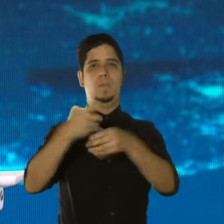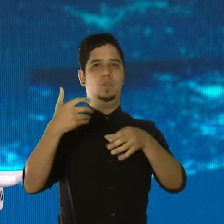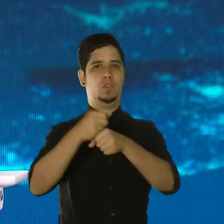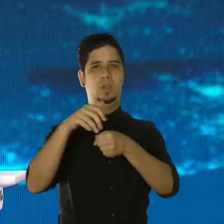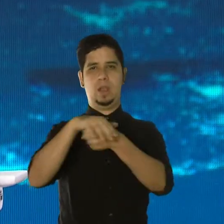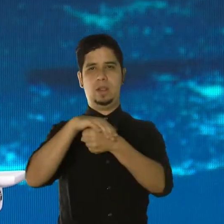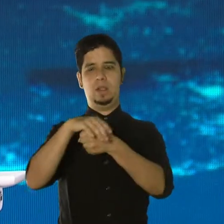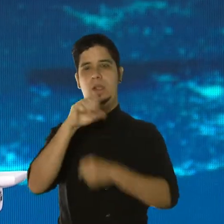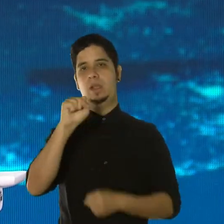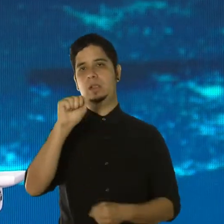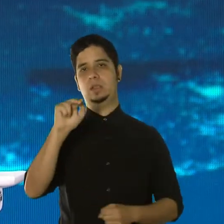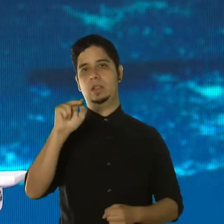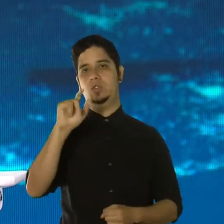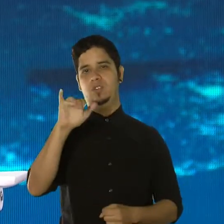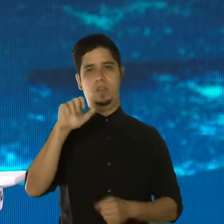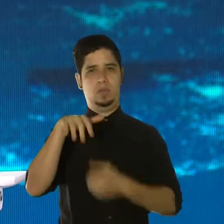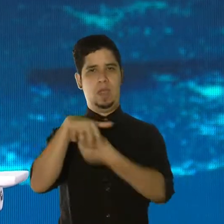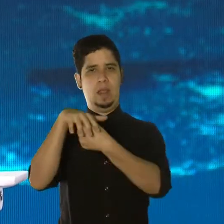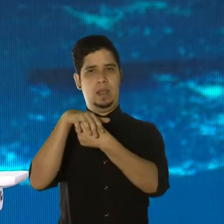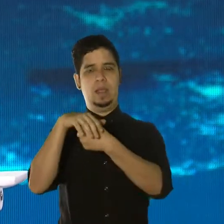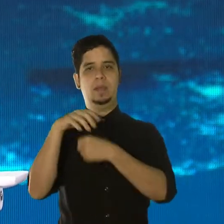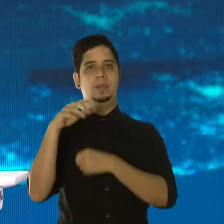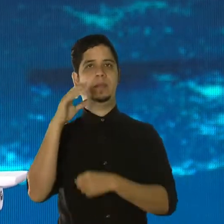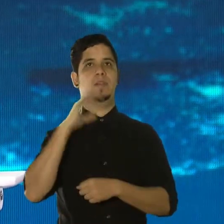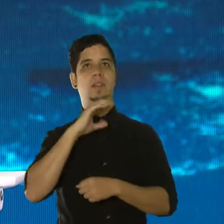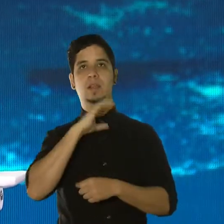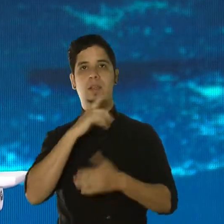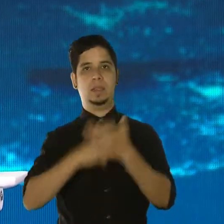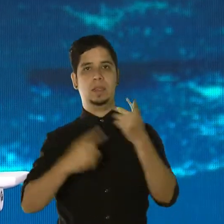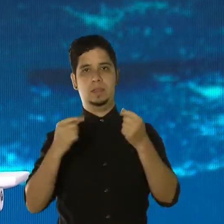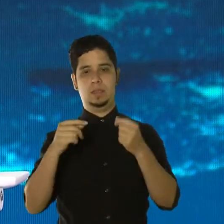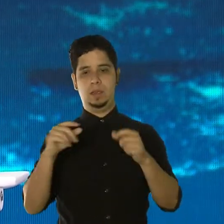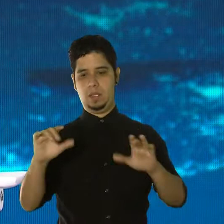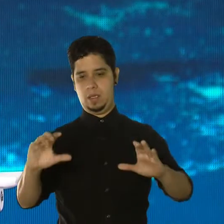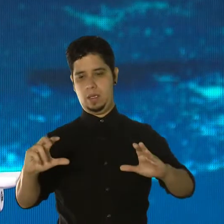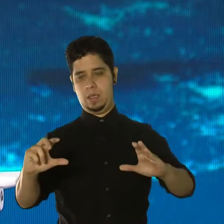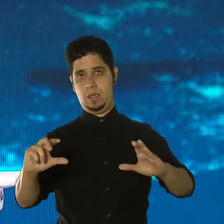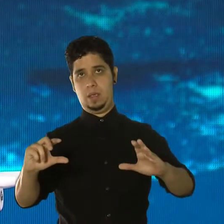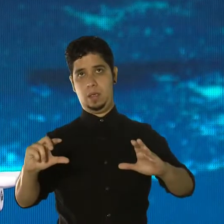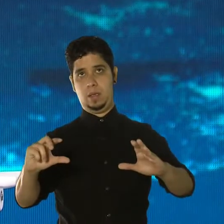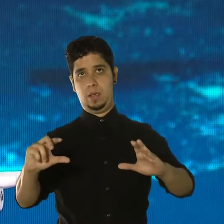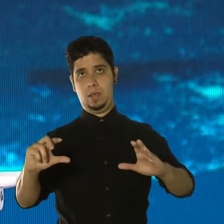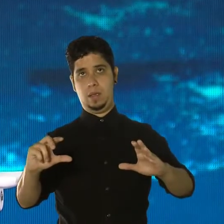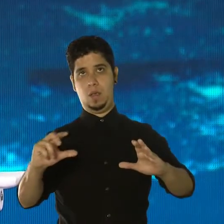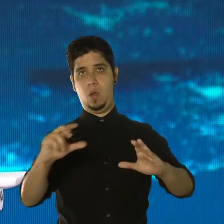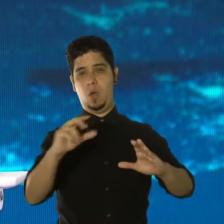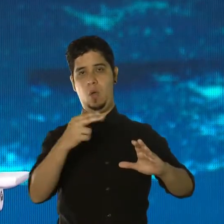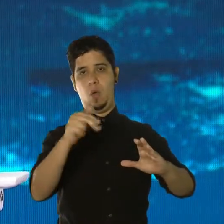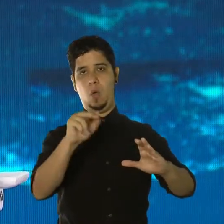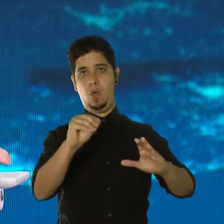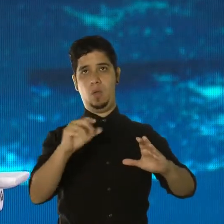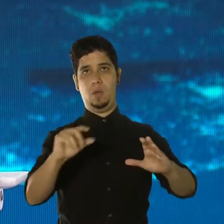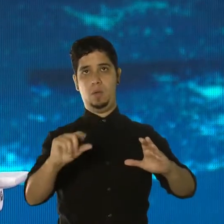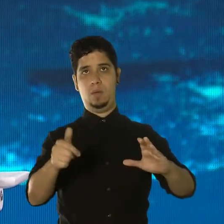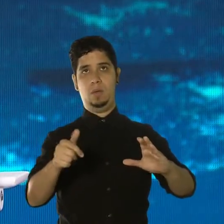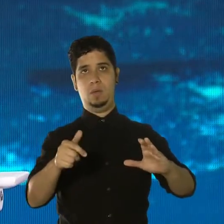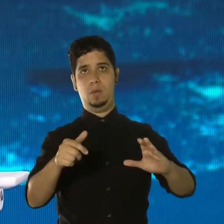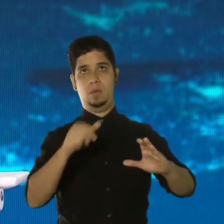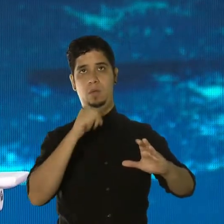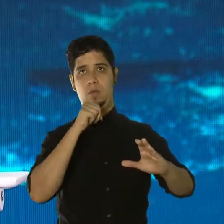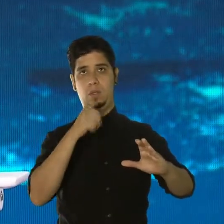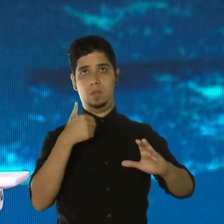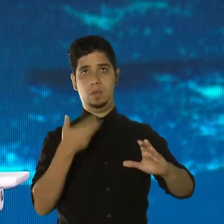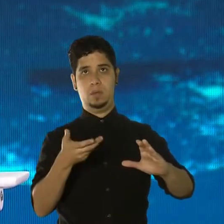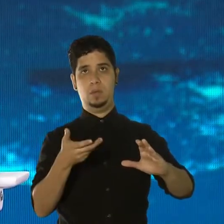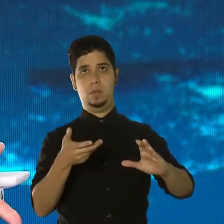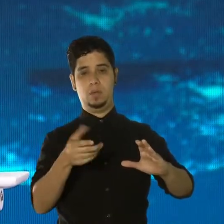Santurce, en una cafetería, ellos abrieron el piloto del horno. Cuando fueron a prender, no tenían con qué prenderlo y